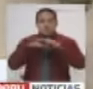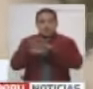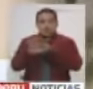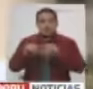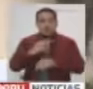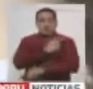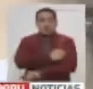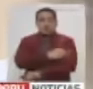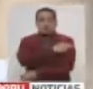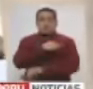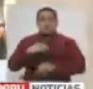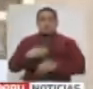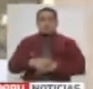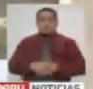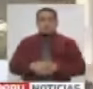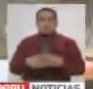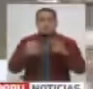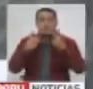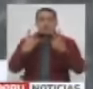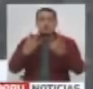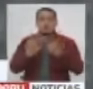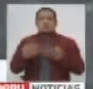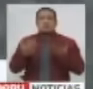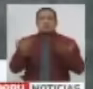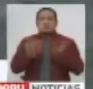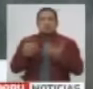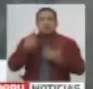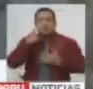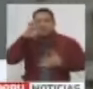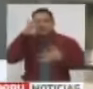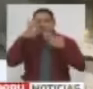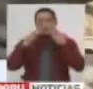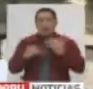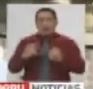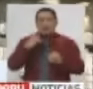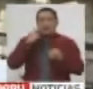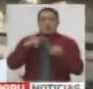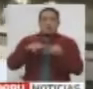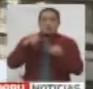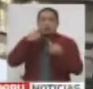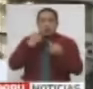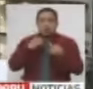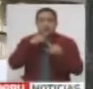Daniel Alcides Carrión fueron identificados como Carlos Fidel Rodríguez Abanto y Julia Edith Ramos Dávila. Y el que se encuentra en el